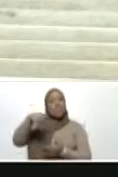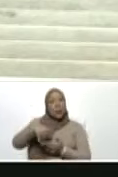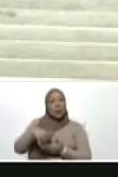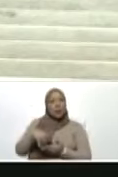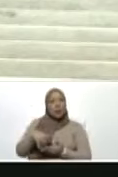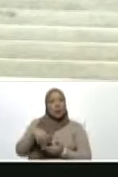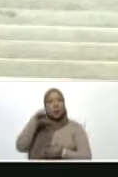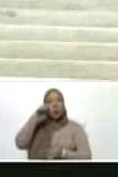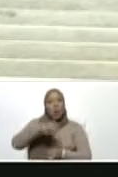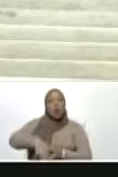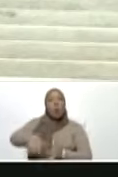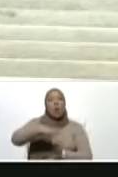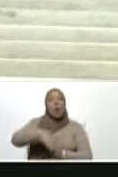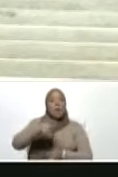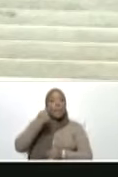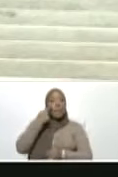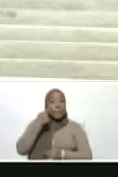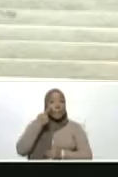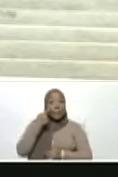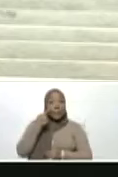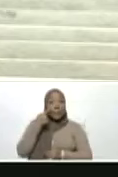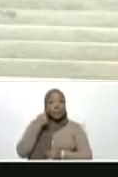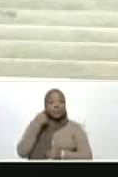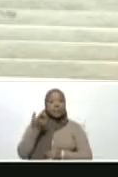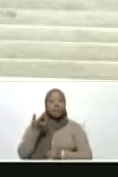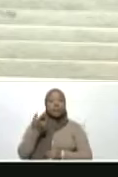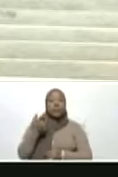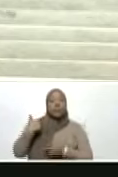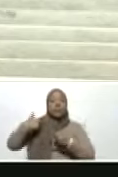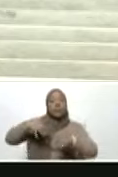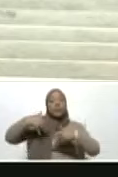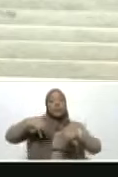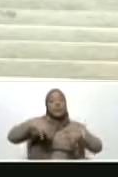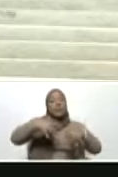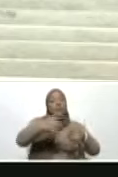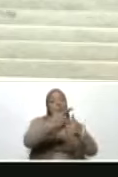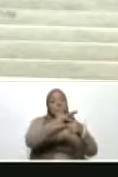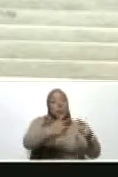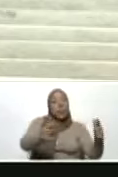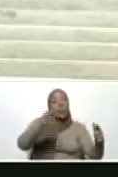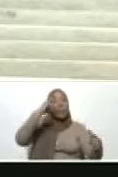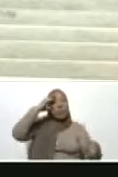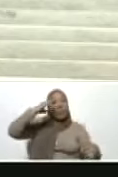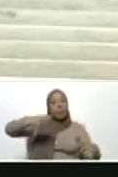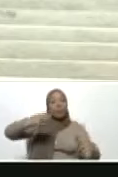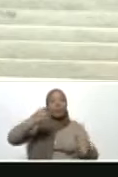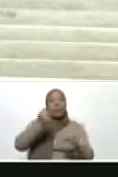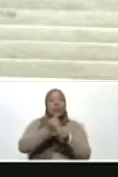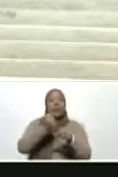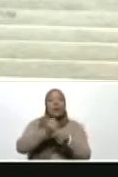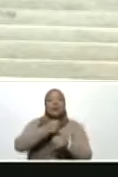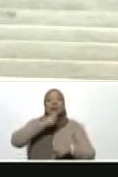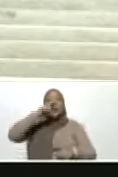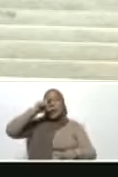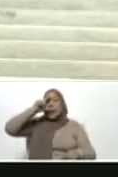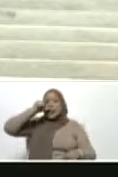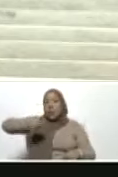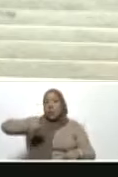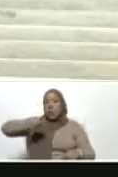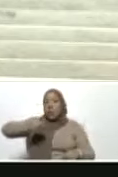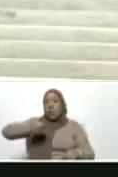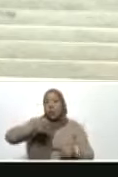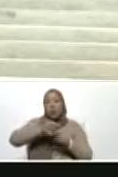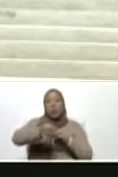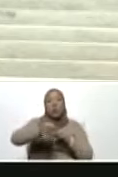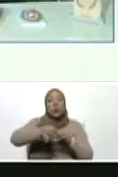Histórica población que vio pasar los ejércitos libertadores, los ejércitos de Zamora,